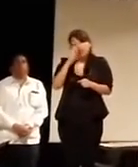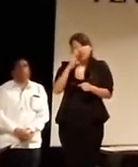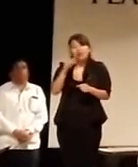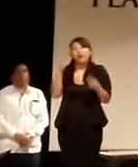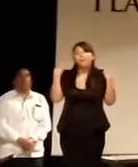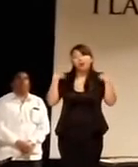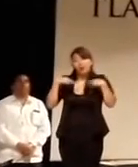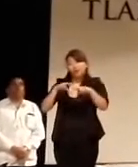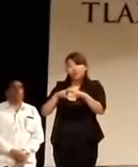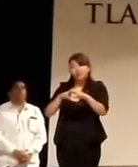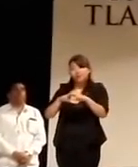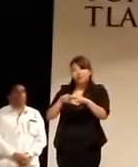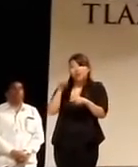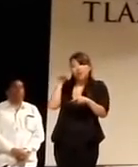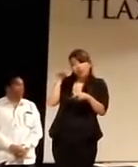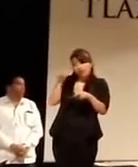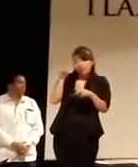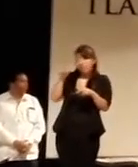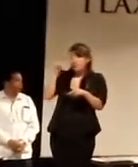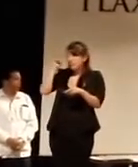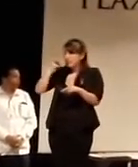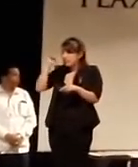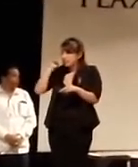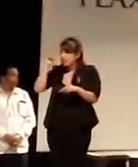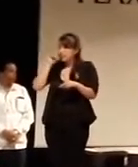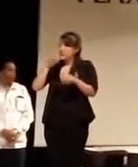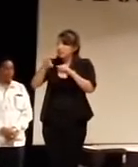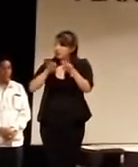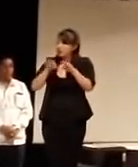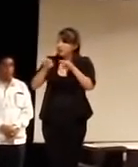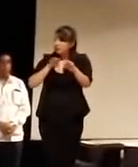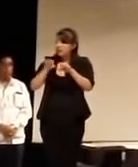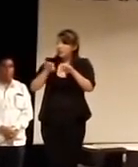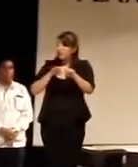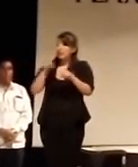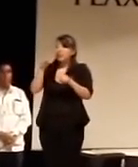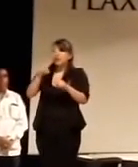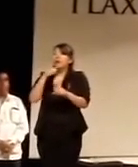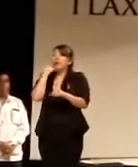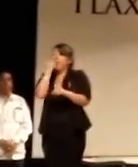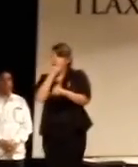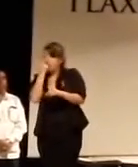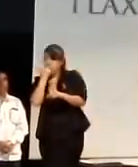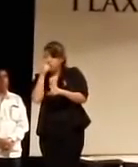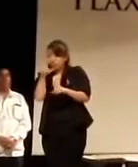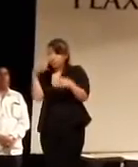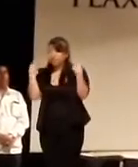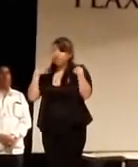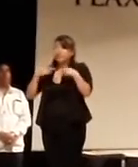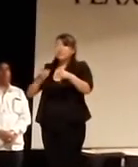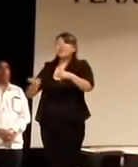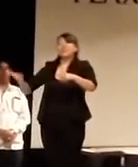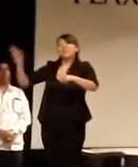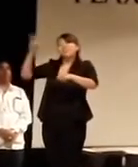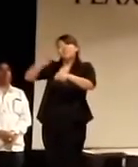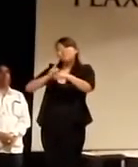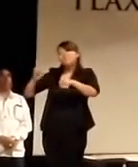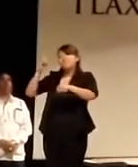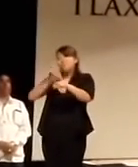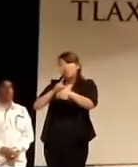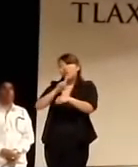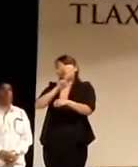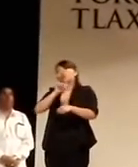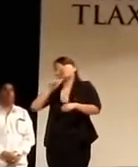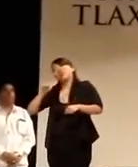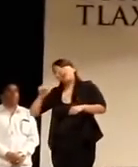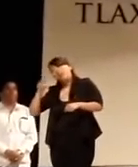docente, esto es, reconocer a quienes tienen la tarea de trabajar con estudiantes todos los días de la semana durante